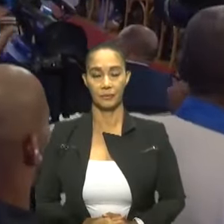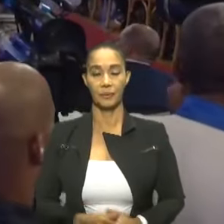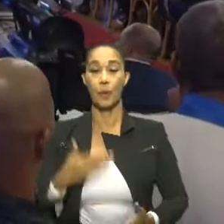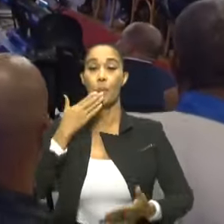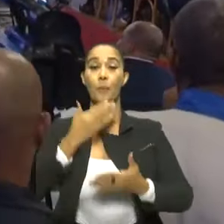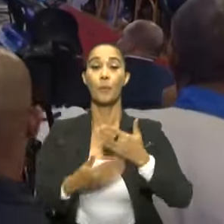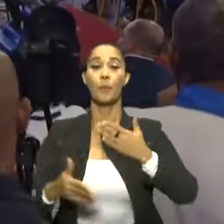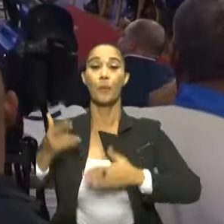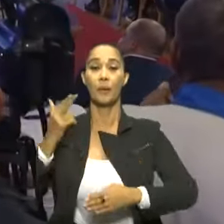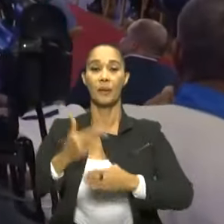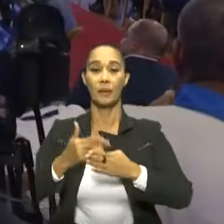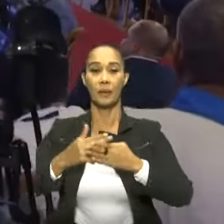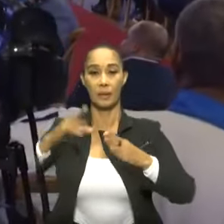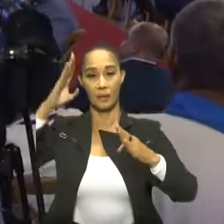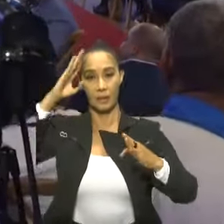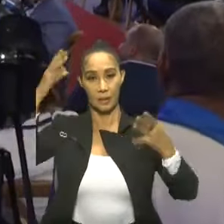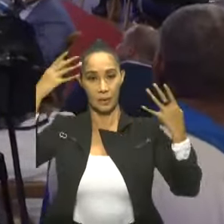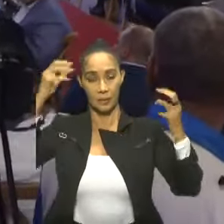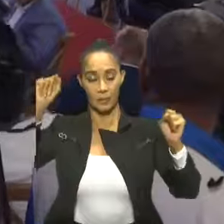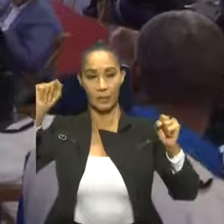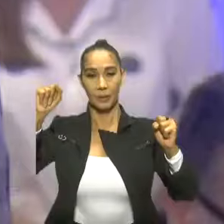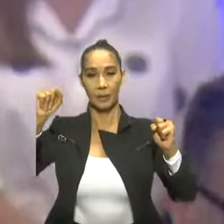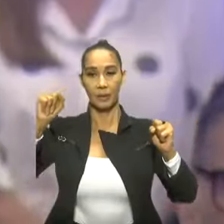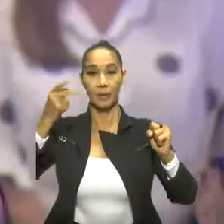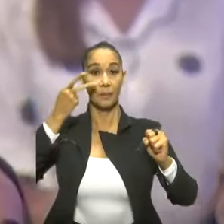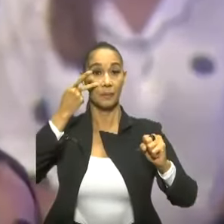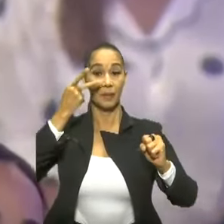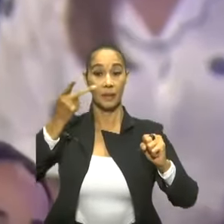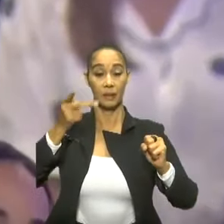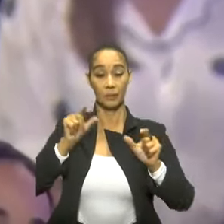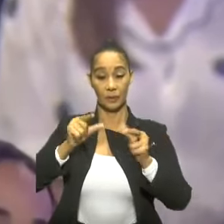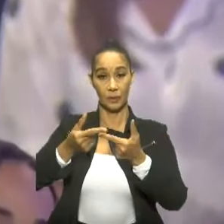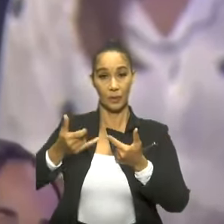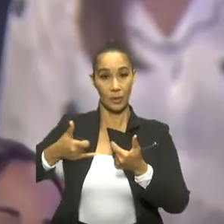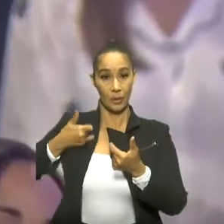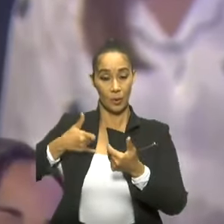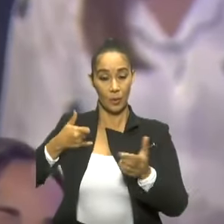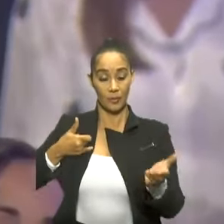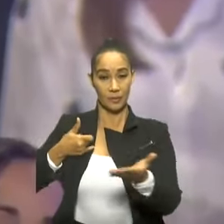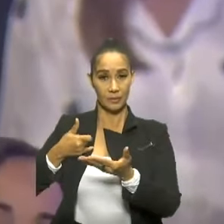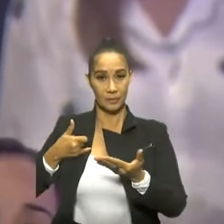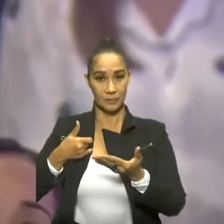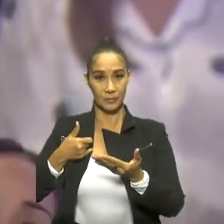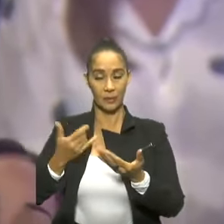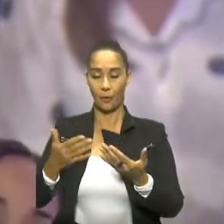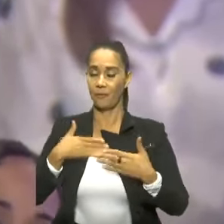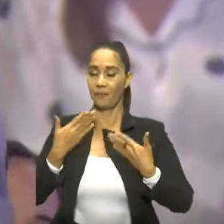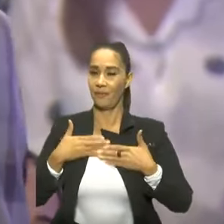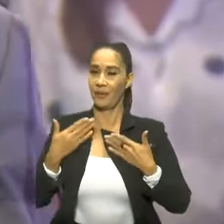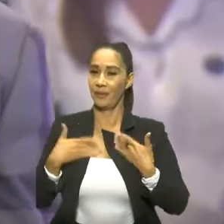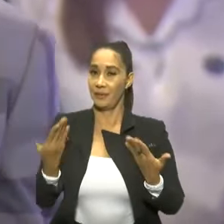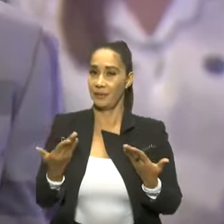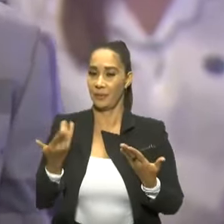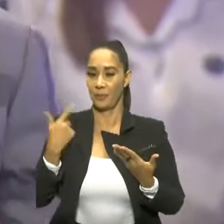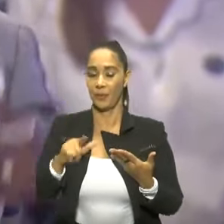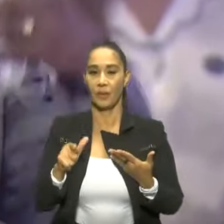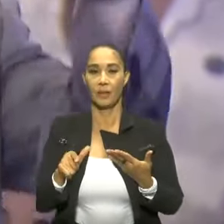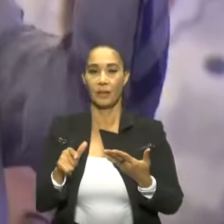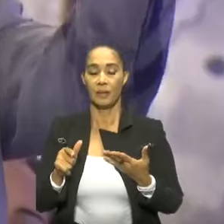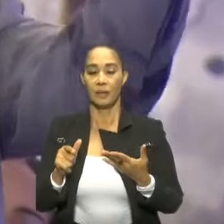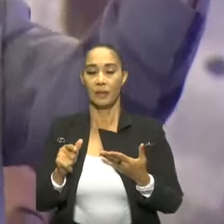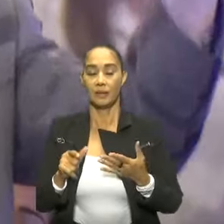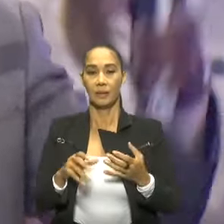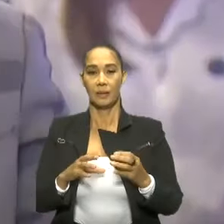Buenas tardes, saludo presidente. Observando a estos jóvenes, estoy alegre porque así tendré menos